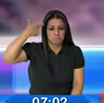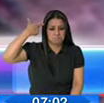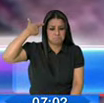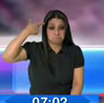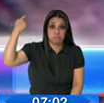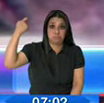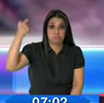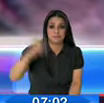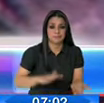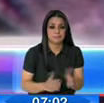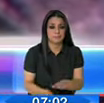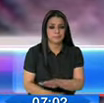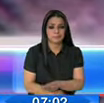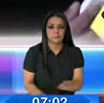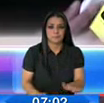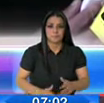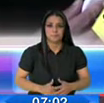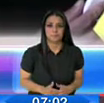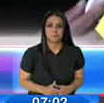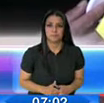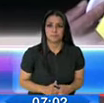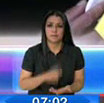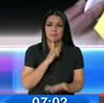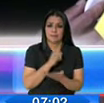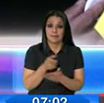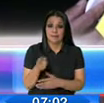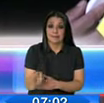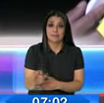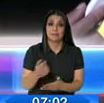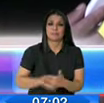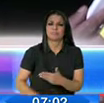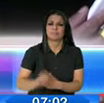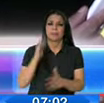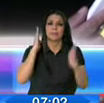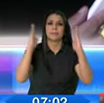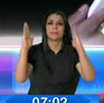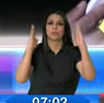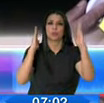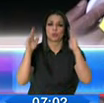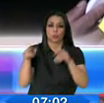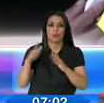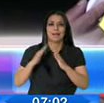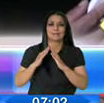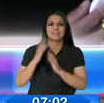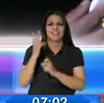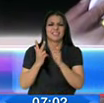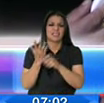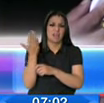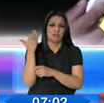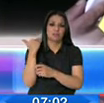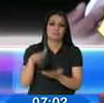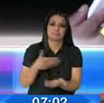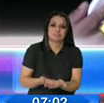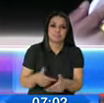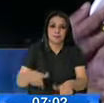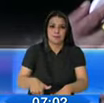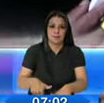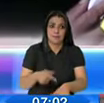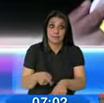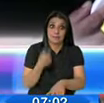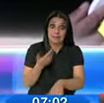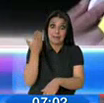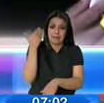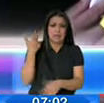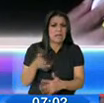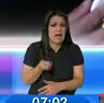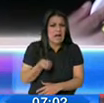terminando con su existencia. Es que ella se vino de Babahoyo hace unos 3 años y allá mismo él le había ya escapado de